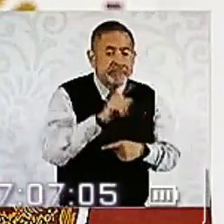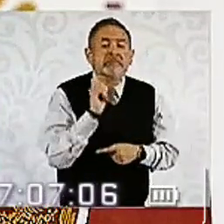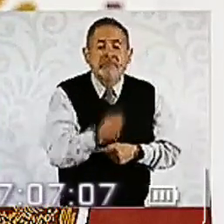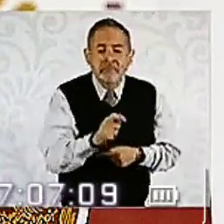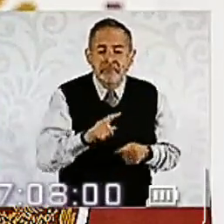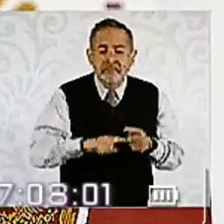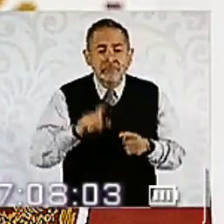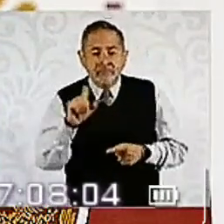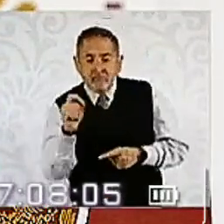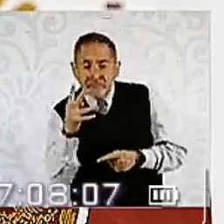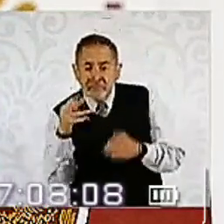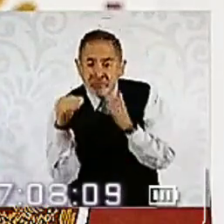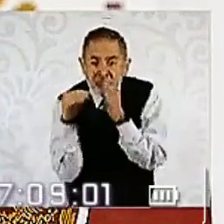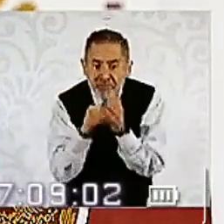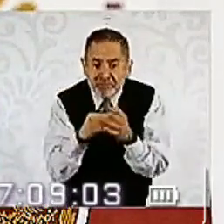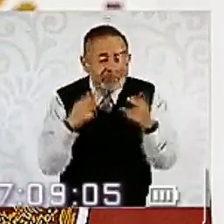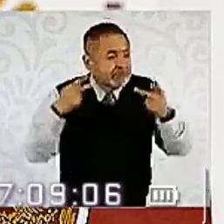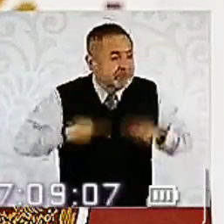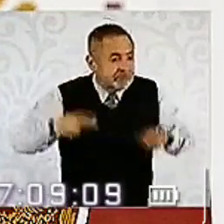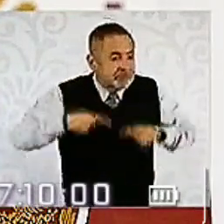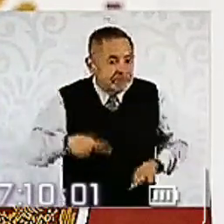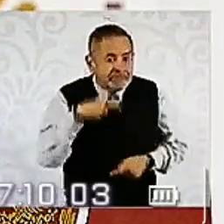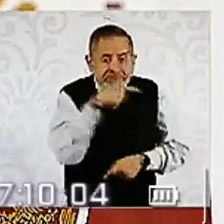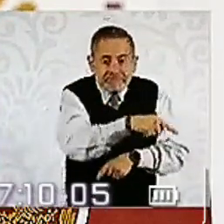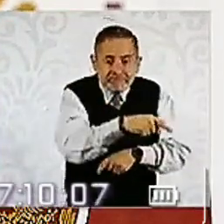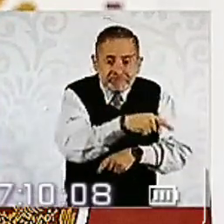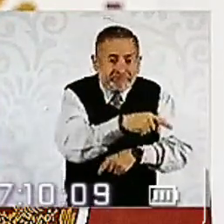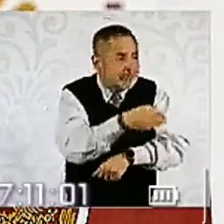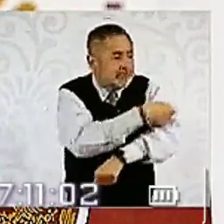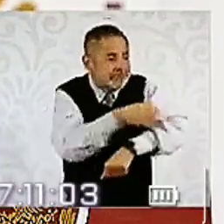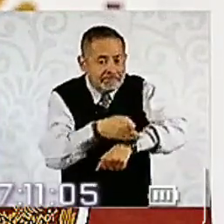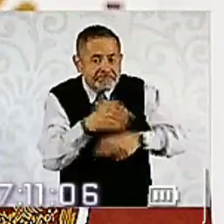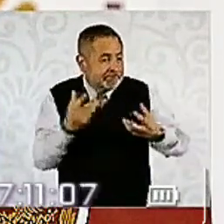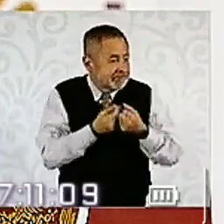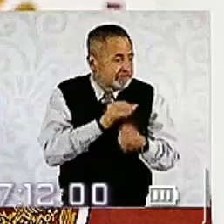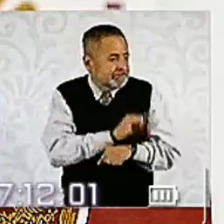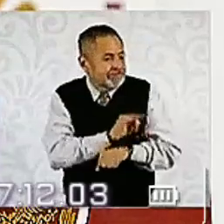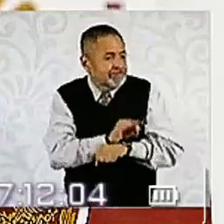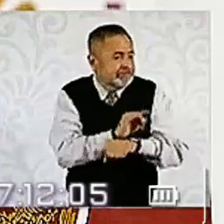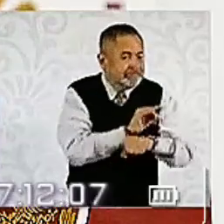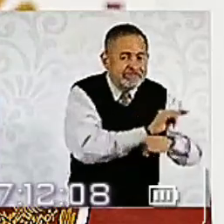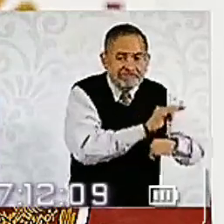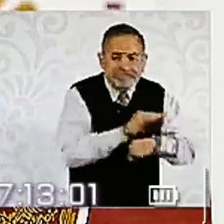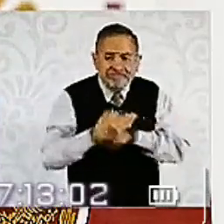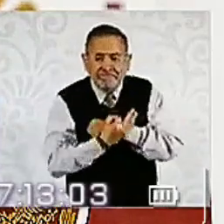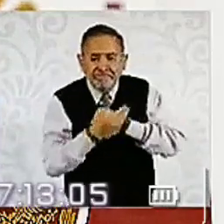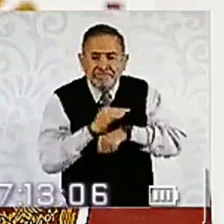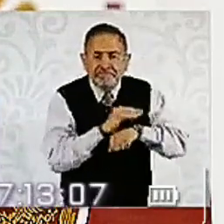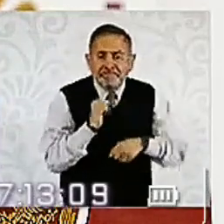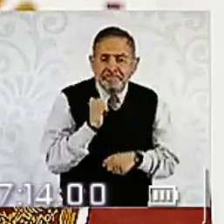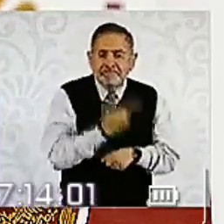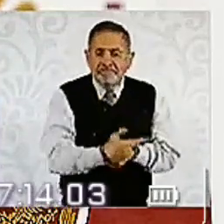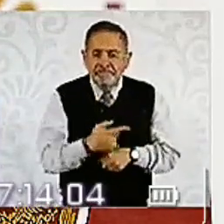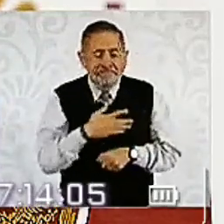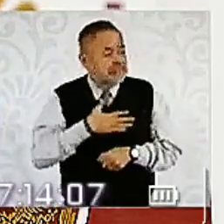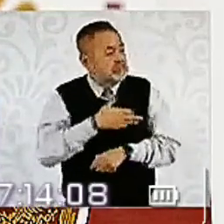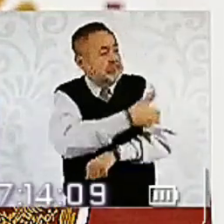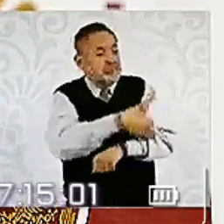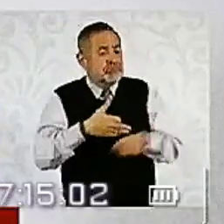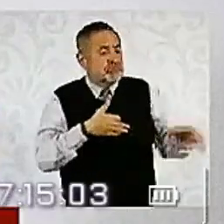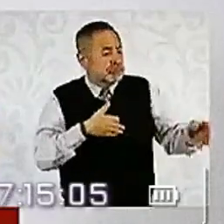a 24,546 personas del Poder Judicial, tienen al menos un